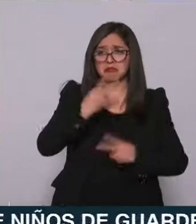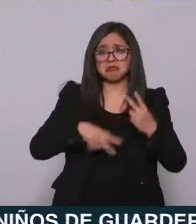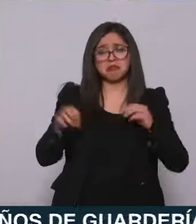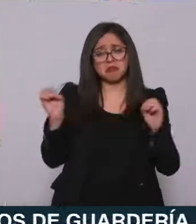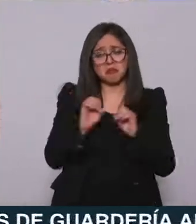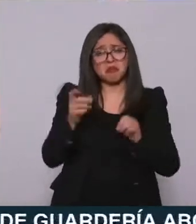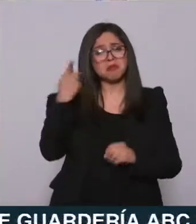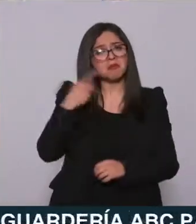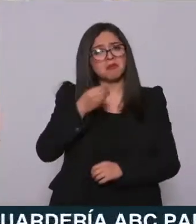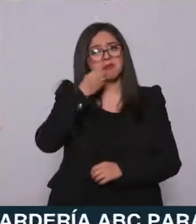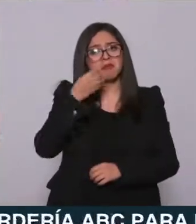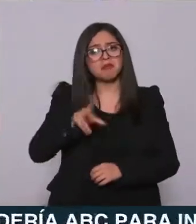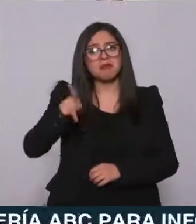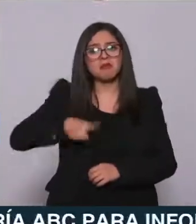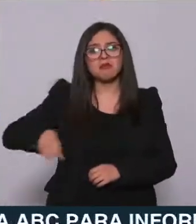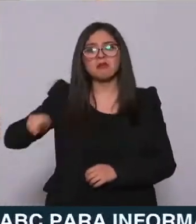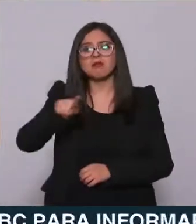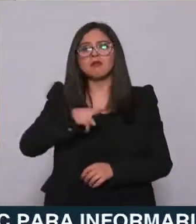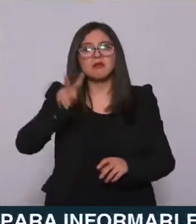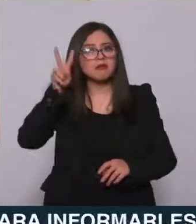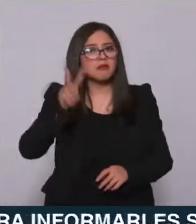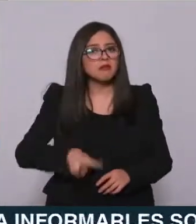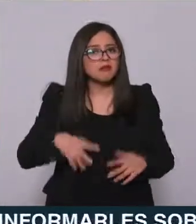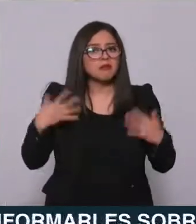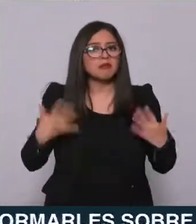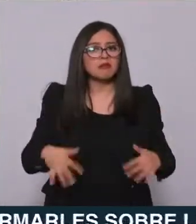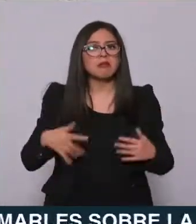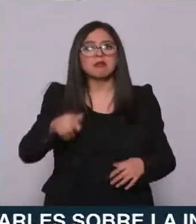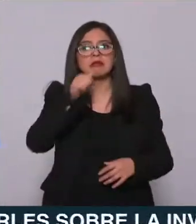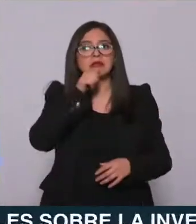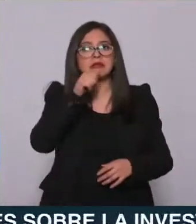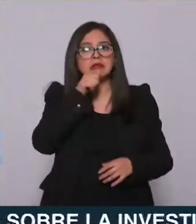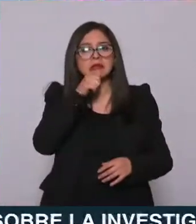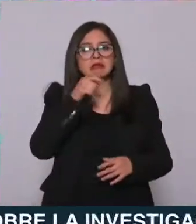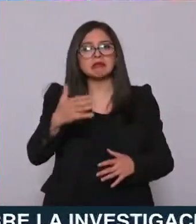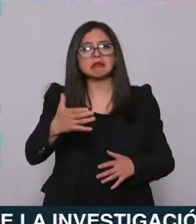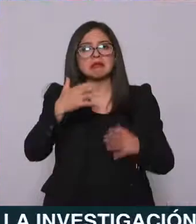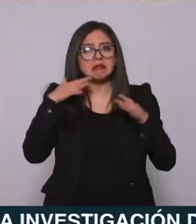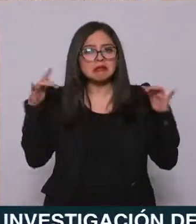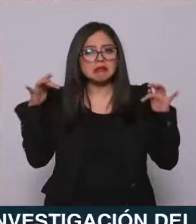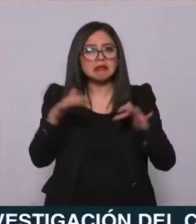has visto el ambiente? Oh, está tremendo, está... Bueno, todavía no se llena, pero se va a llenar, seguro, seguro.